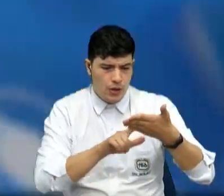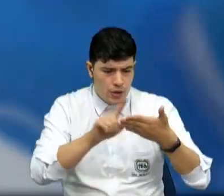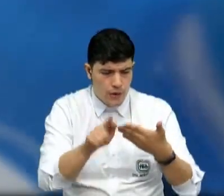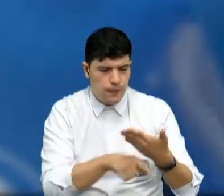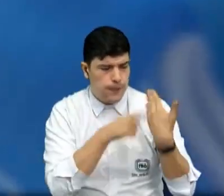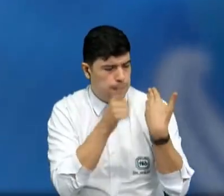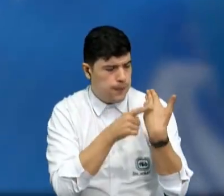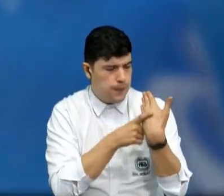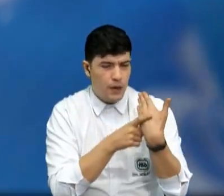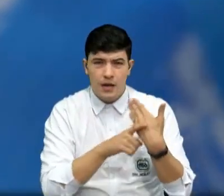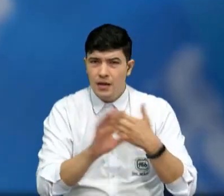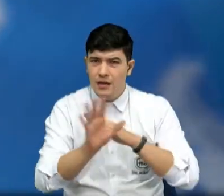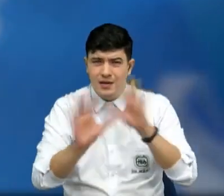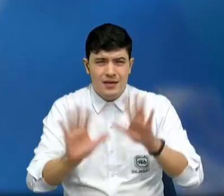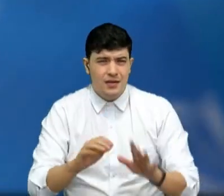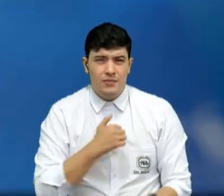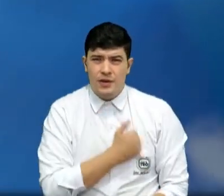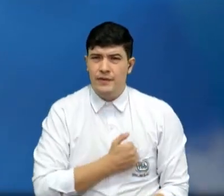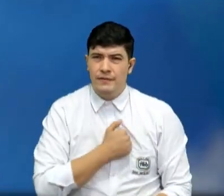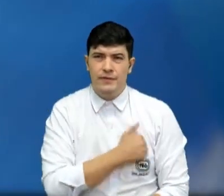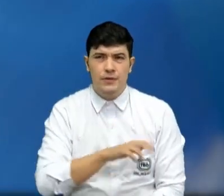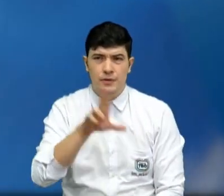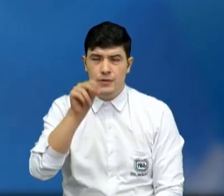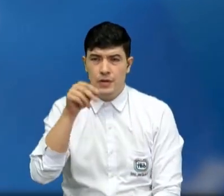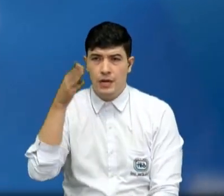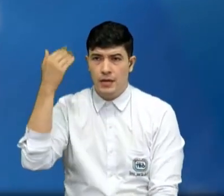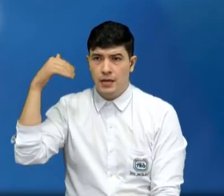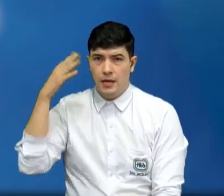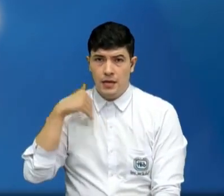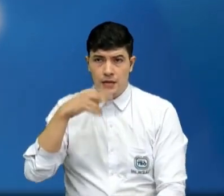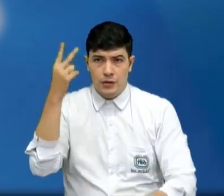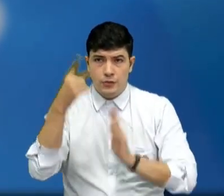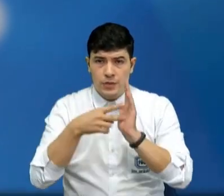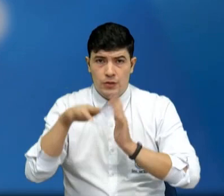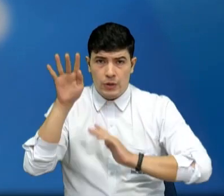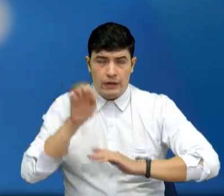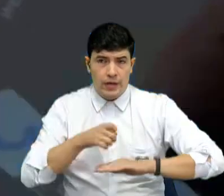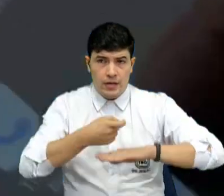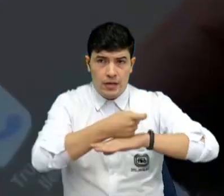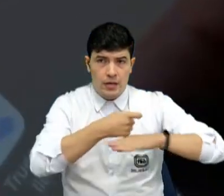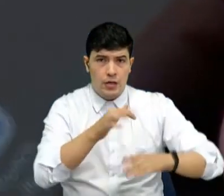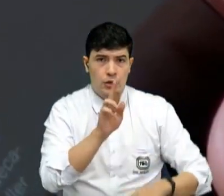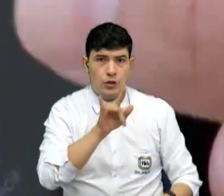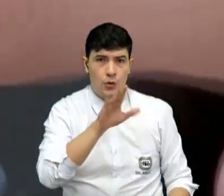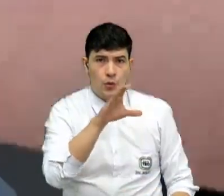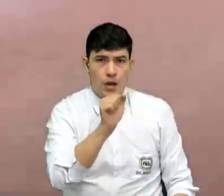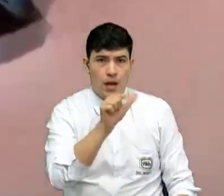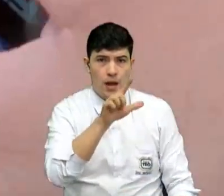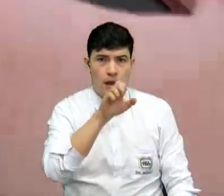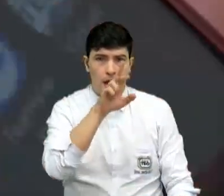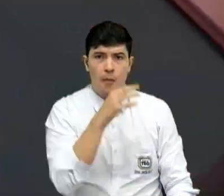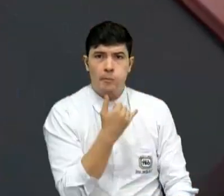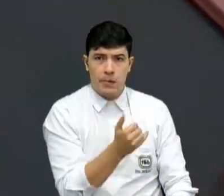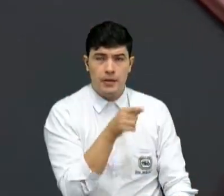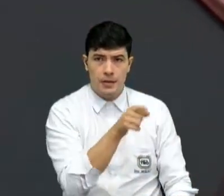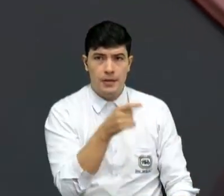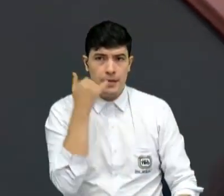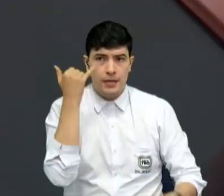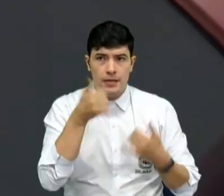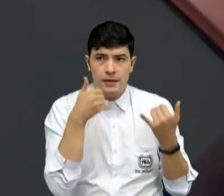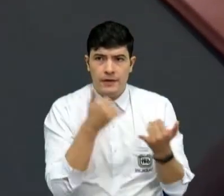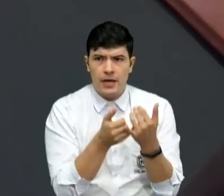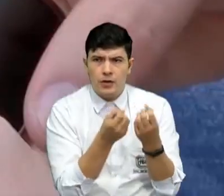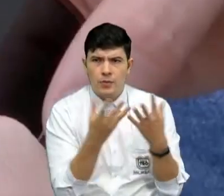atrás. Desde el 2009 existe en la tienda de Google y iPhone la aplicación Truecaller. Es una base de datos que identifica los